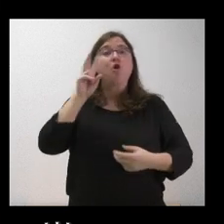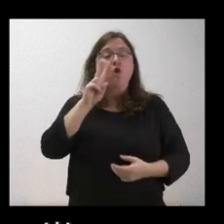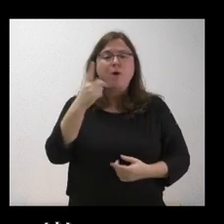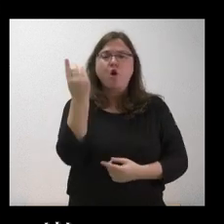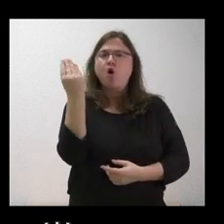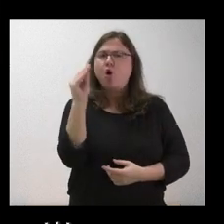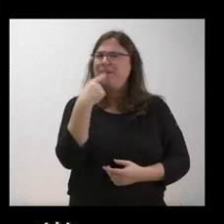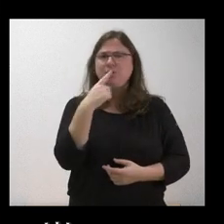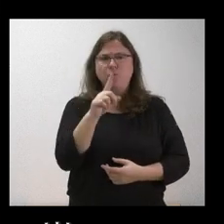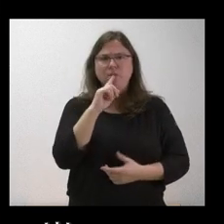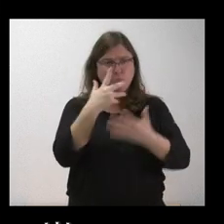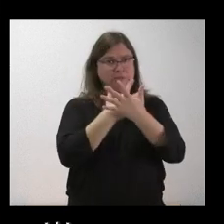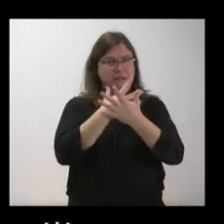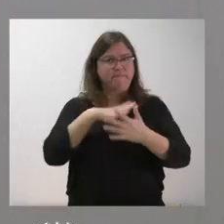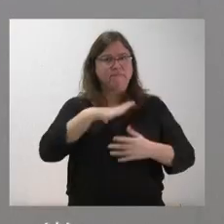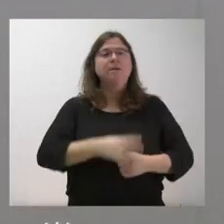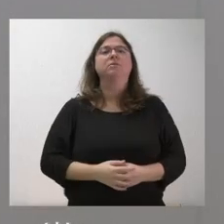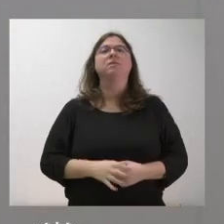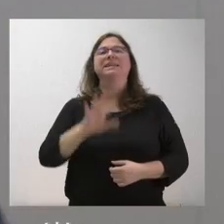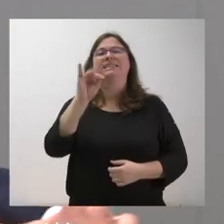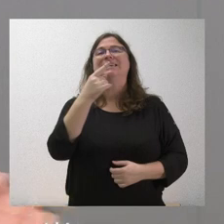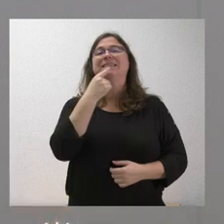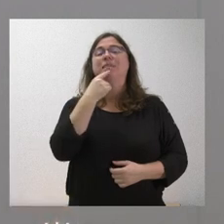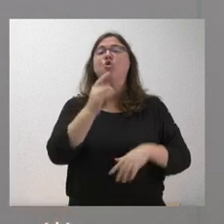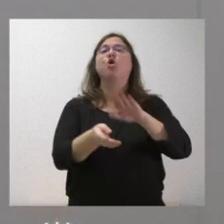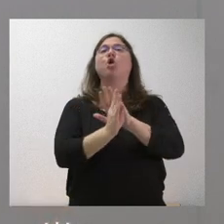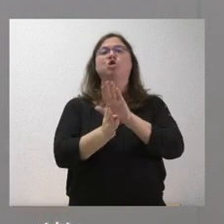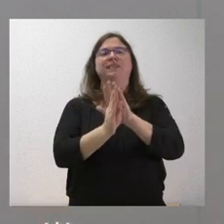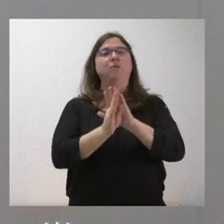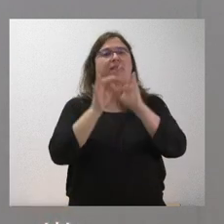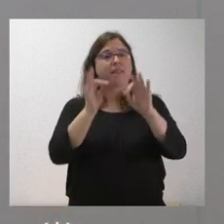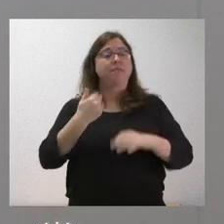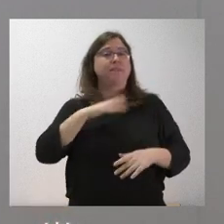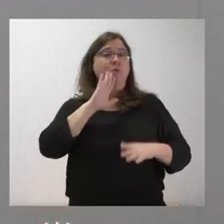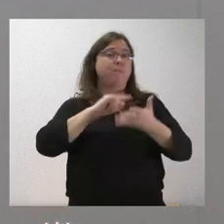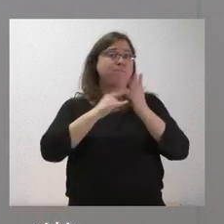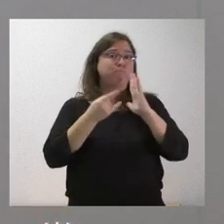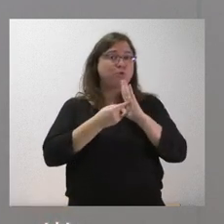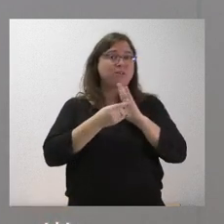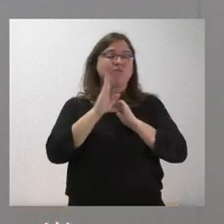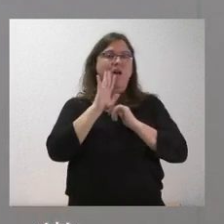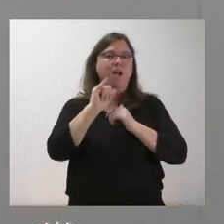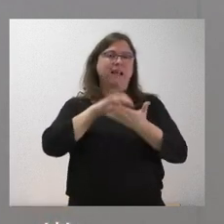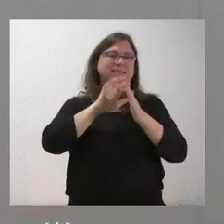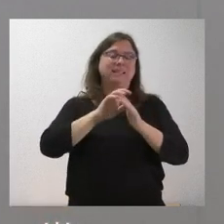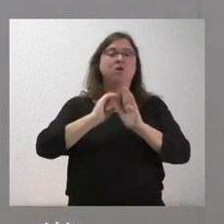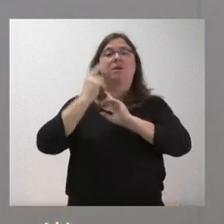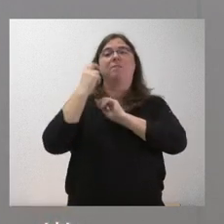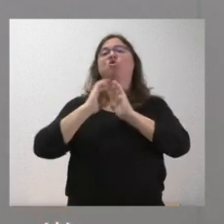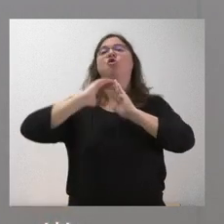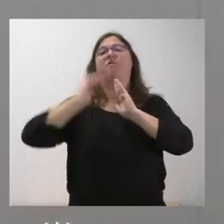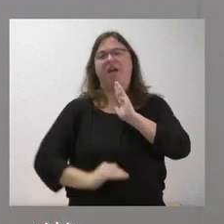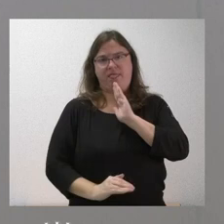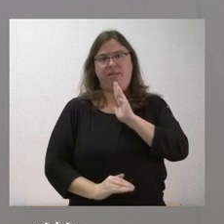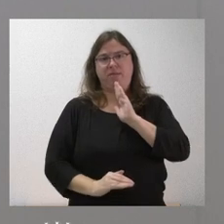nota No sé si nos lo puede sí lo que estamos diendo es que damos continuidad a todo lo que es el proyecto que existe en Castilla León de bajada de impuestos que